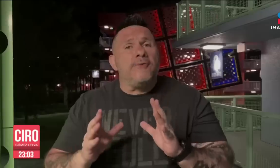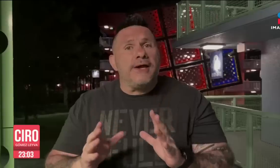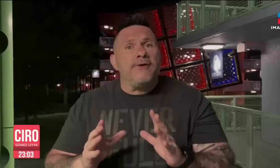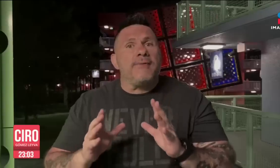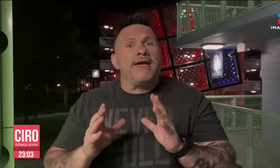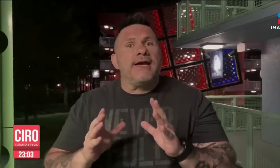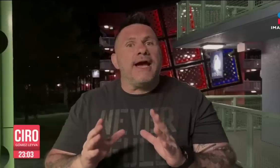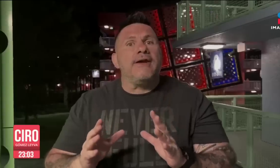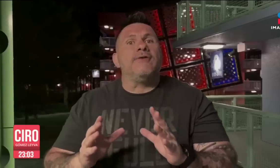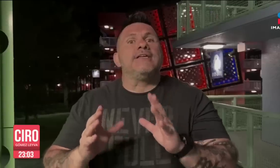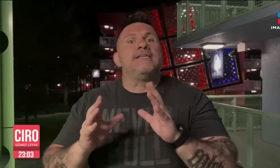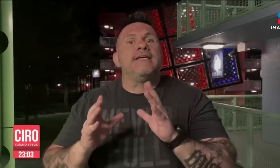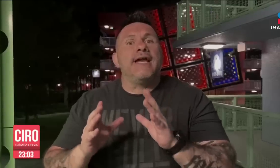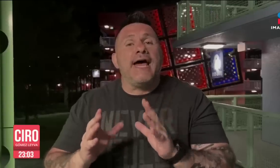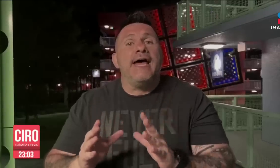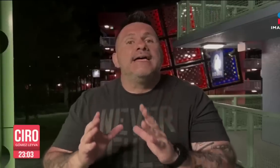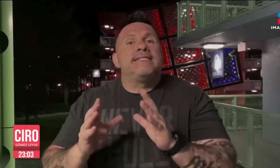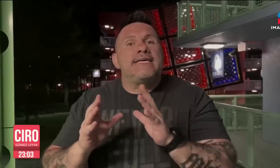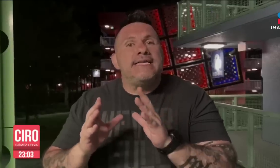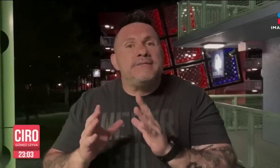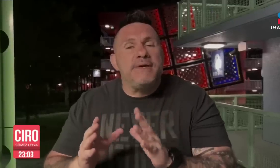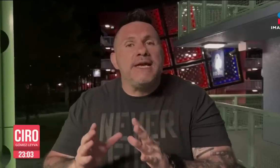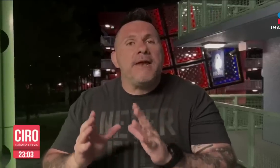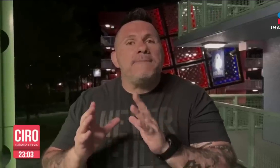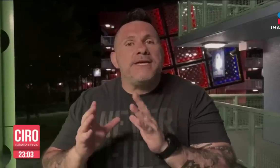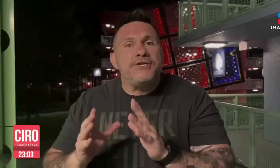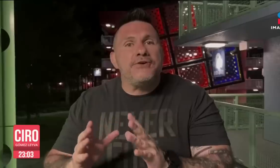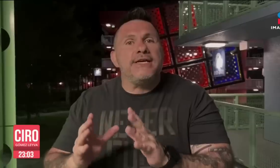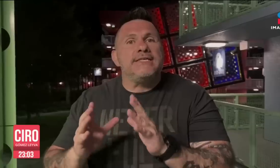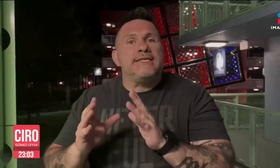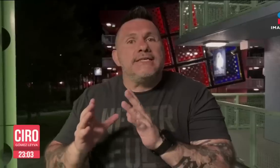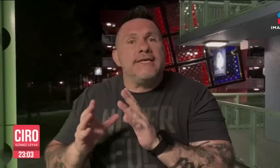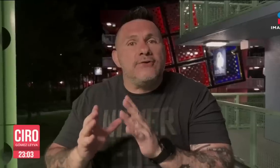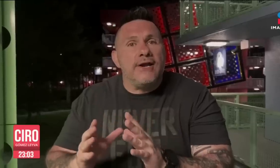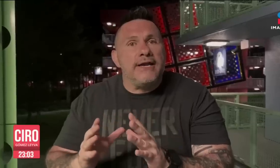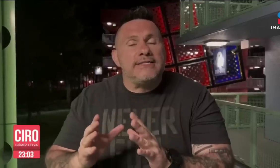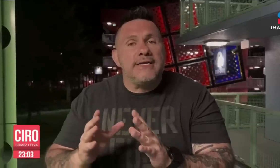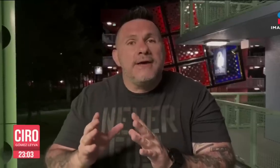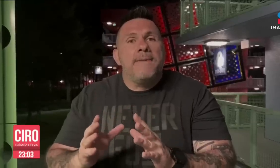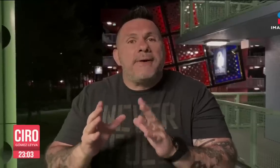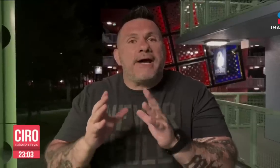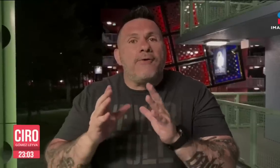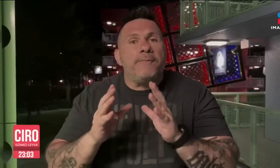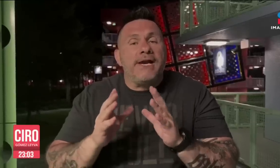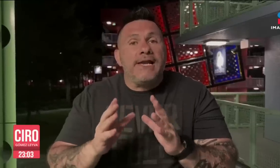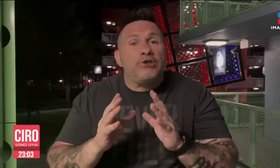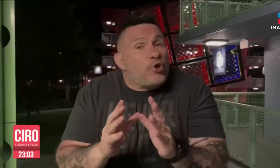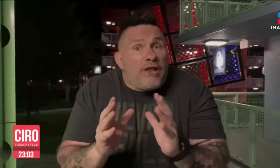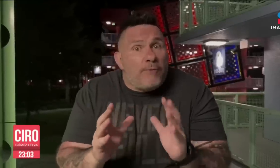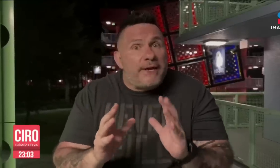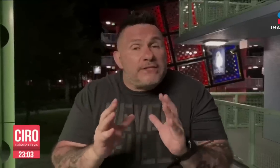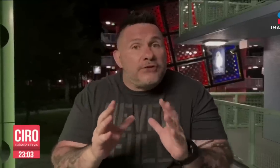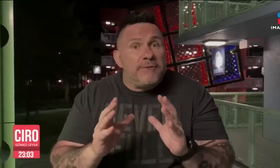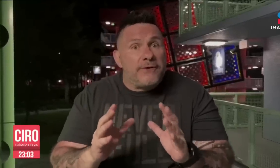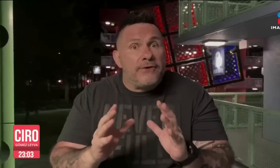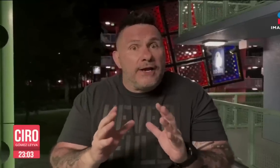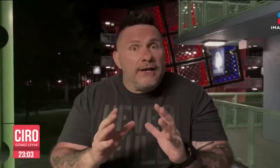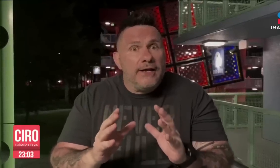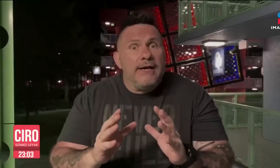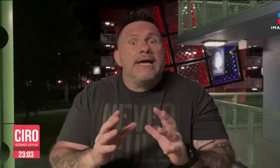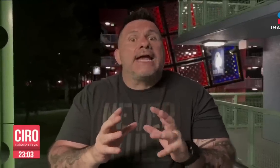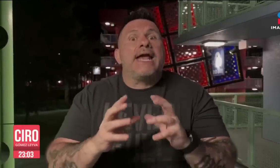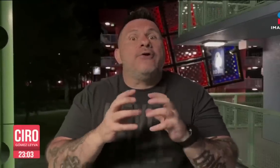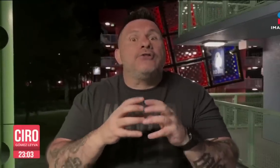que el gobierno mexicano destinará 6 mil millones de dólares para comprarle toda la operación